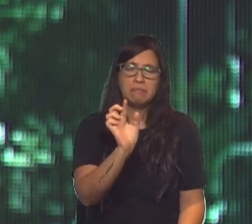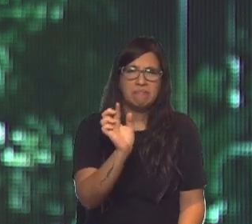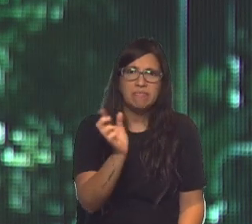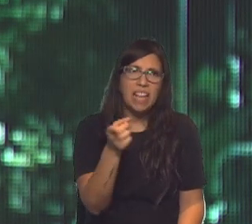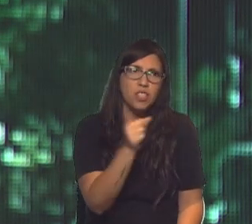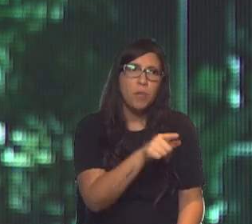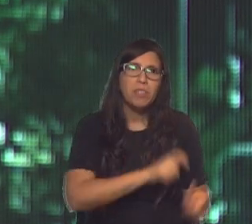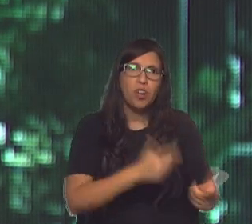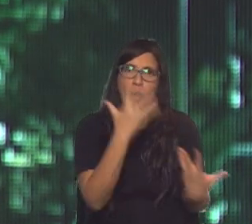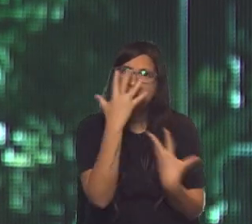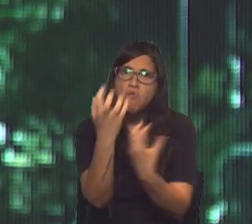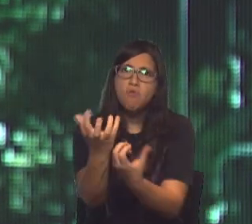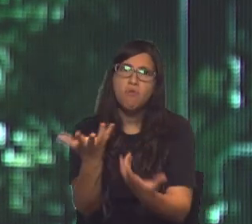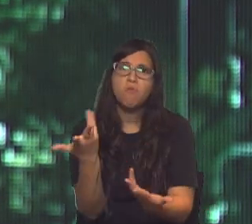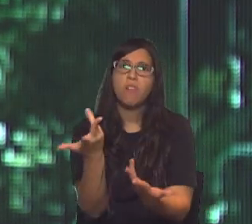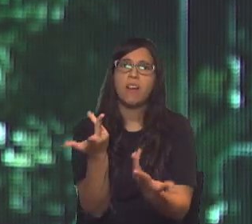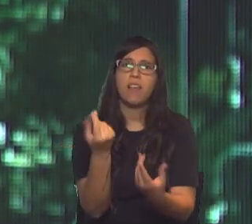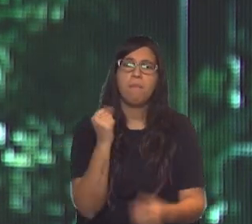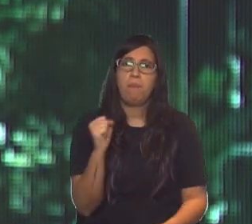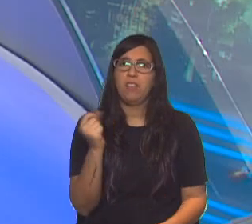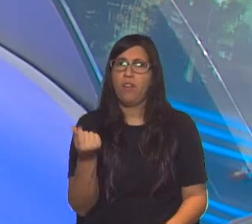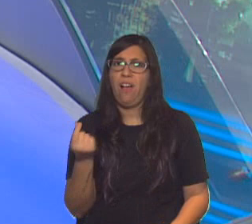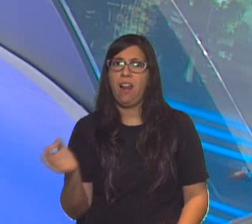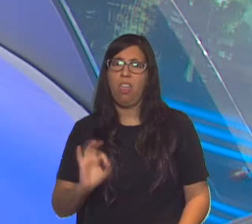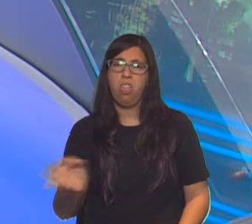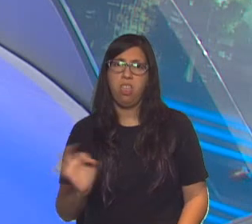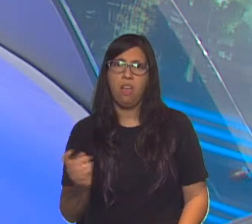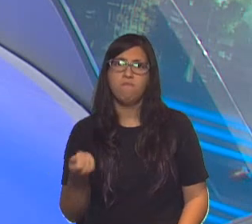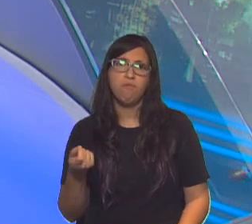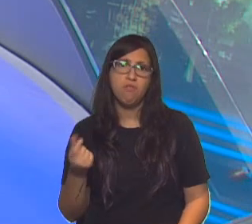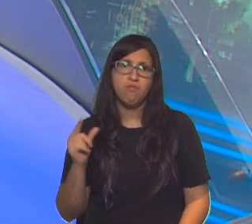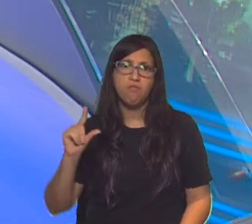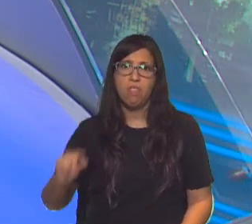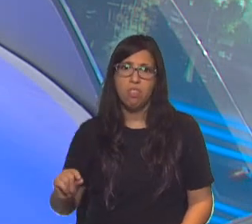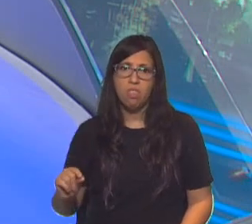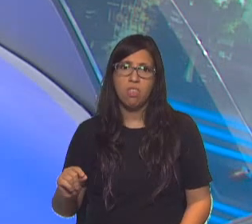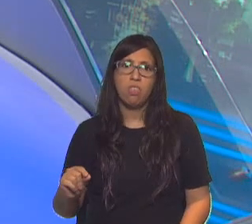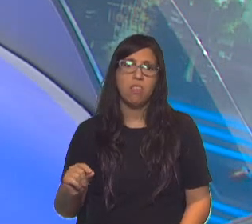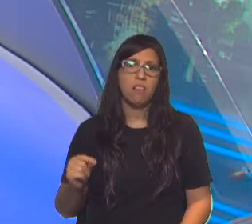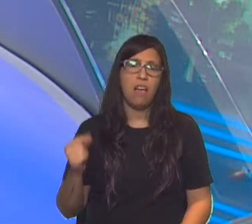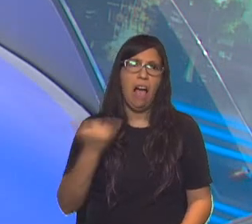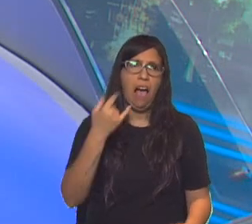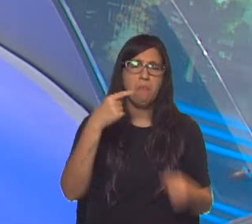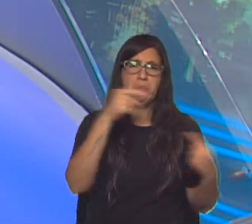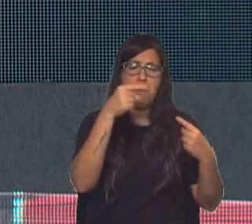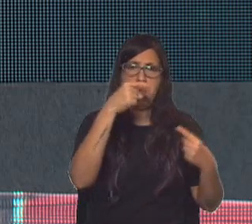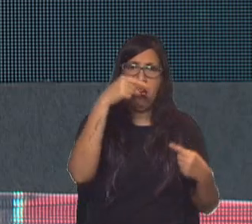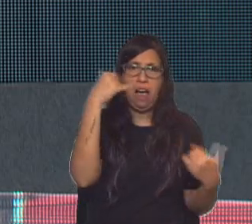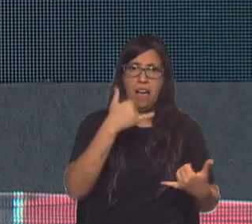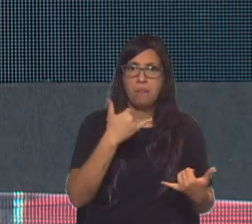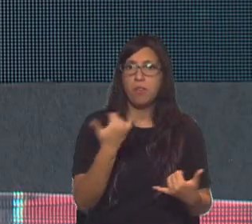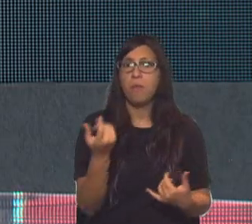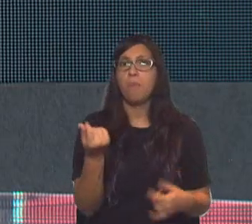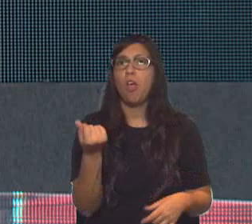atractivo con una moneda devaluada más allá de las inconsistencias que vuelta ahí estaba leyendo que El poder